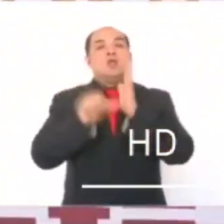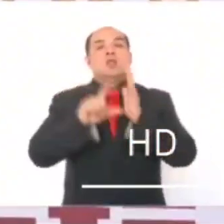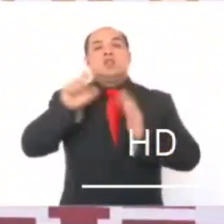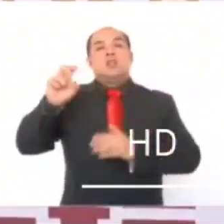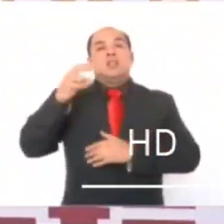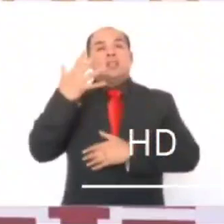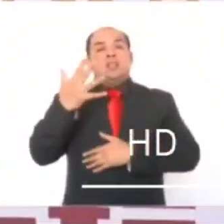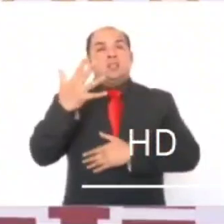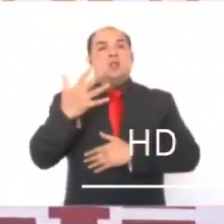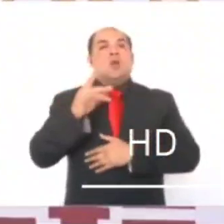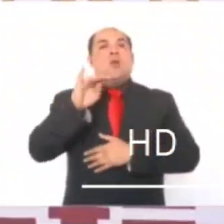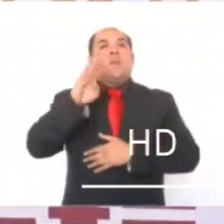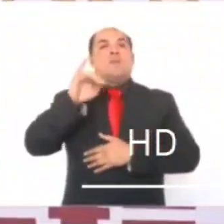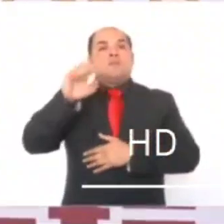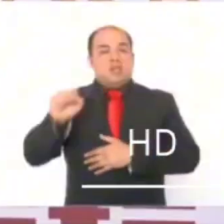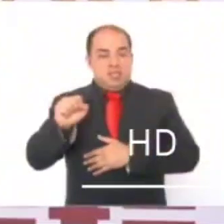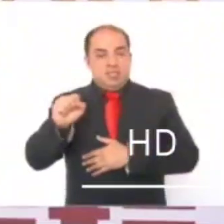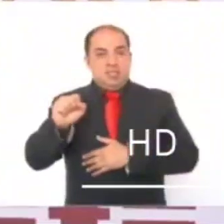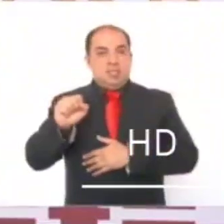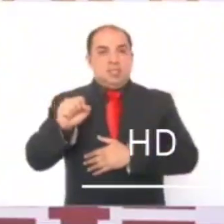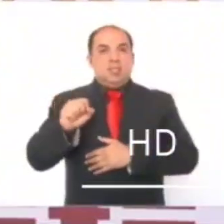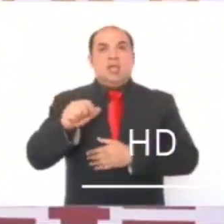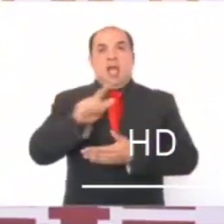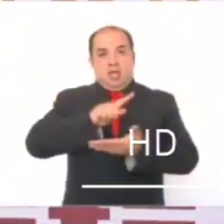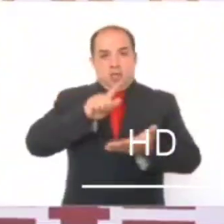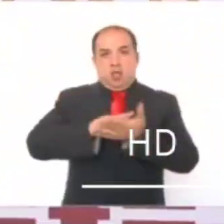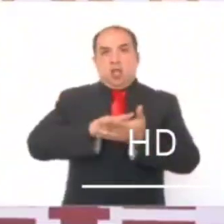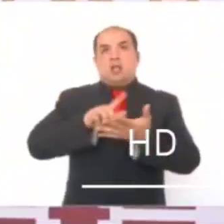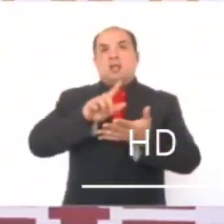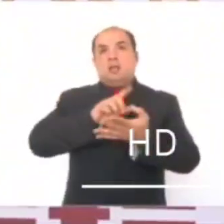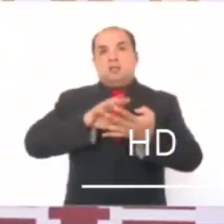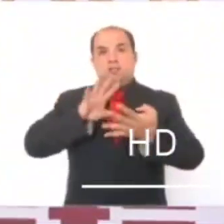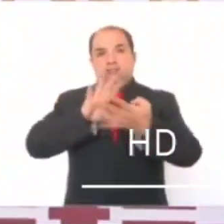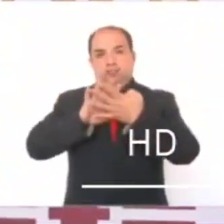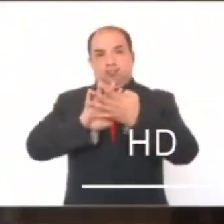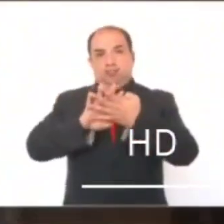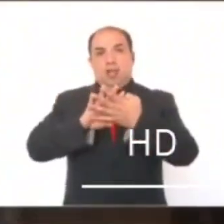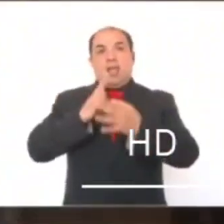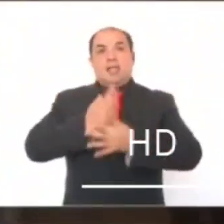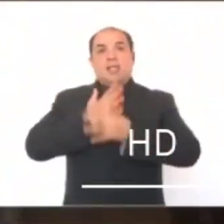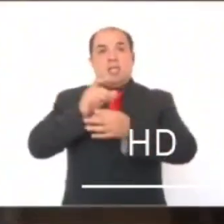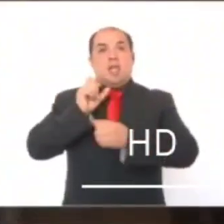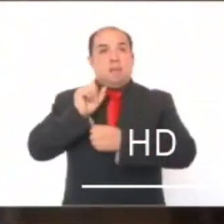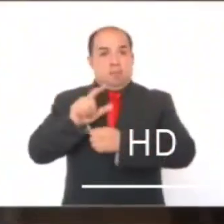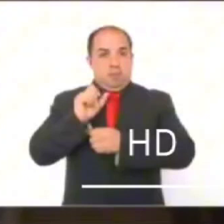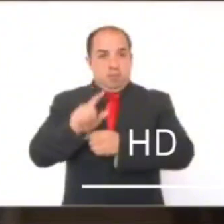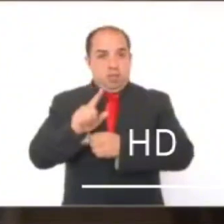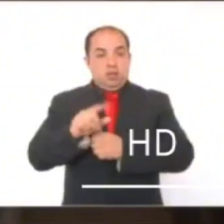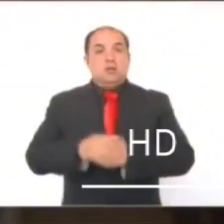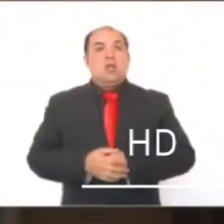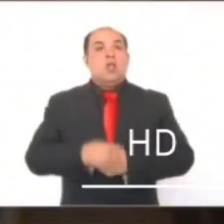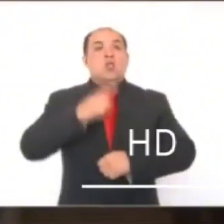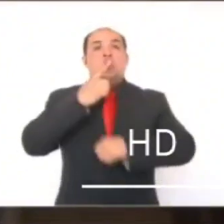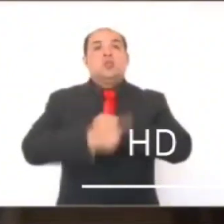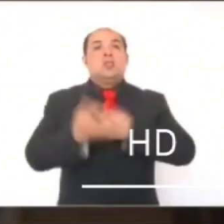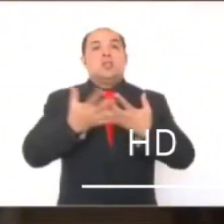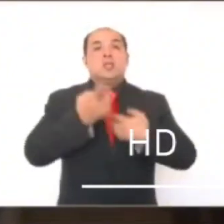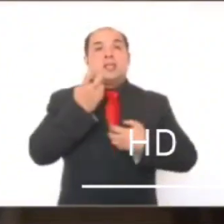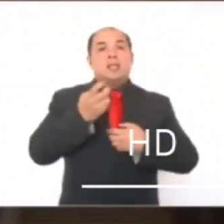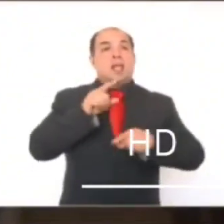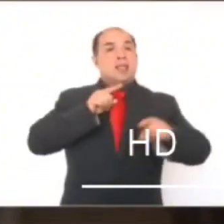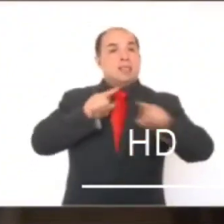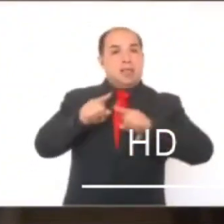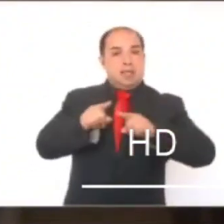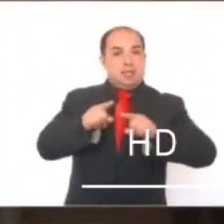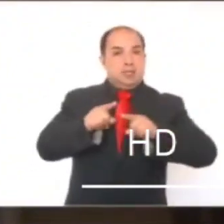del Código Penal señala, del mismo modo, los daños causados por este tipo de